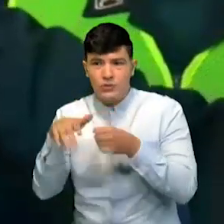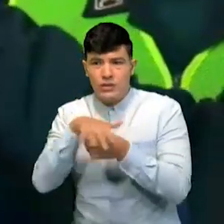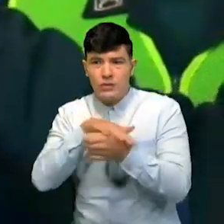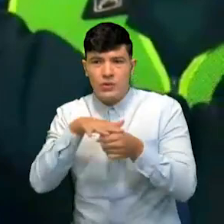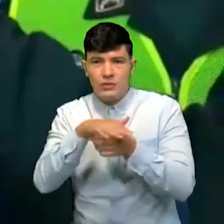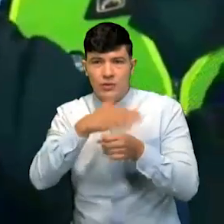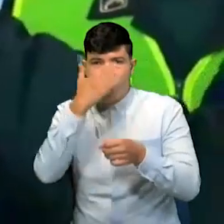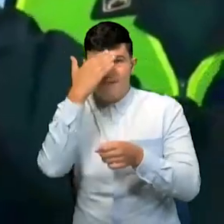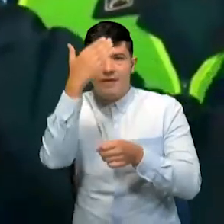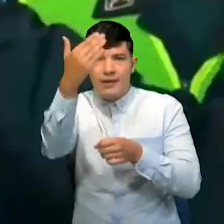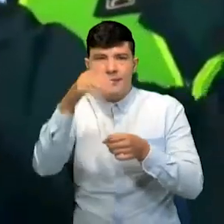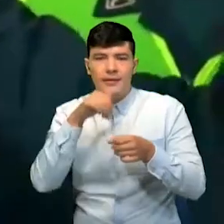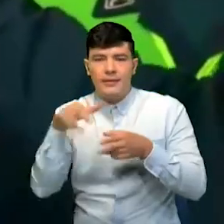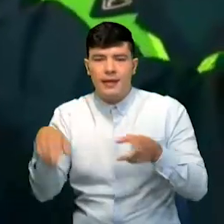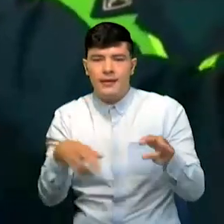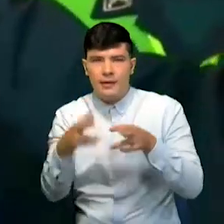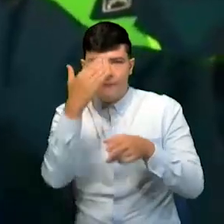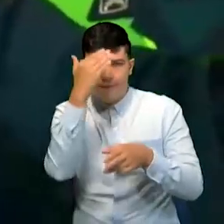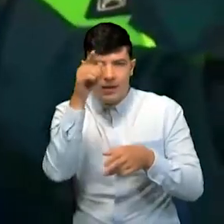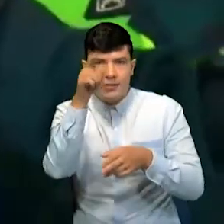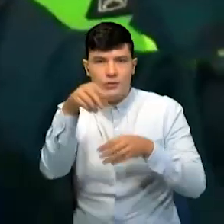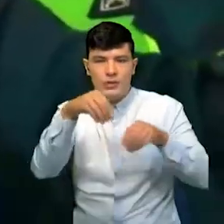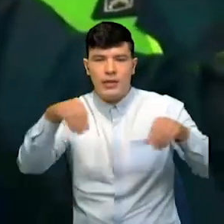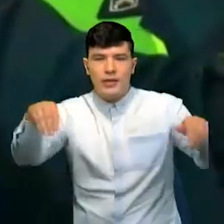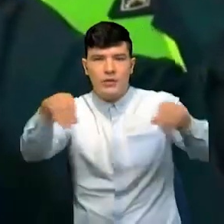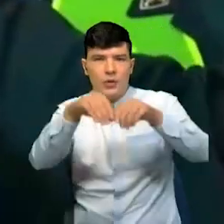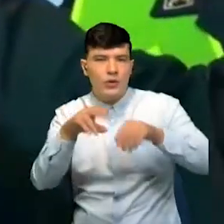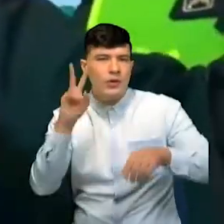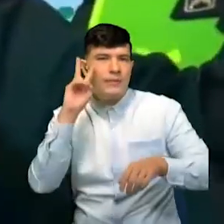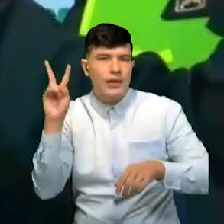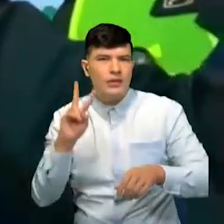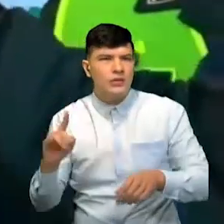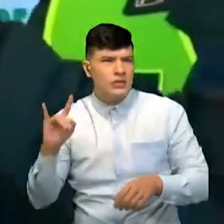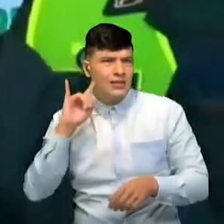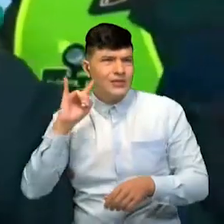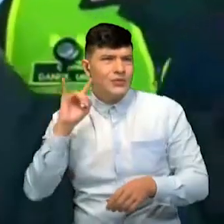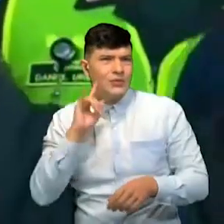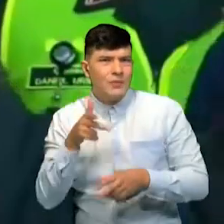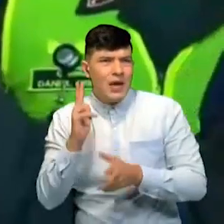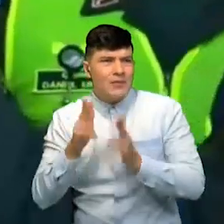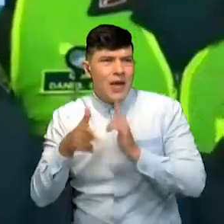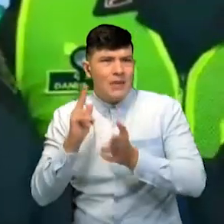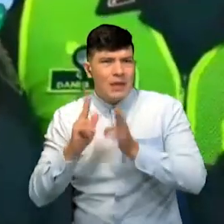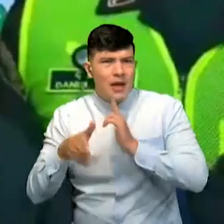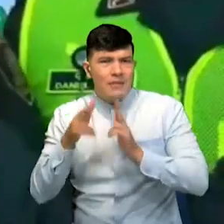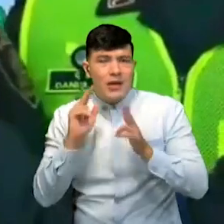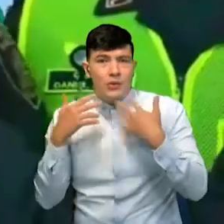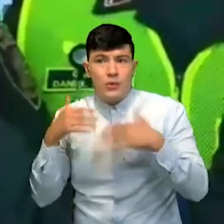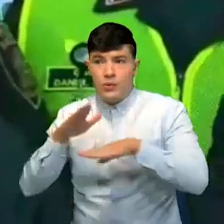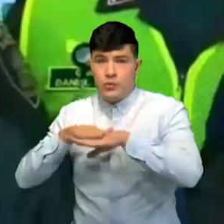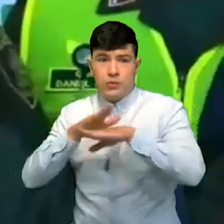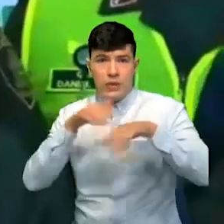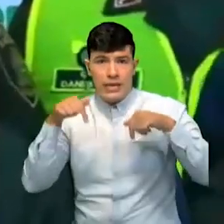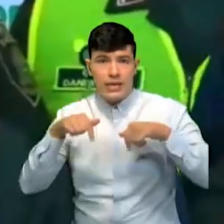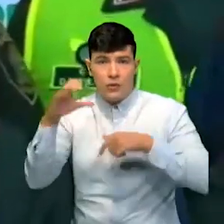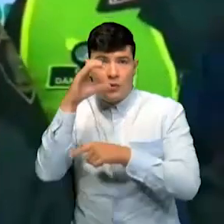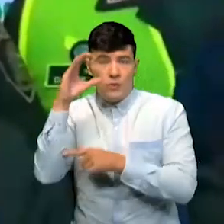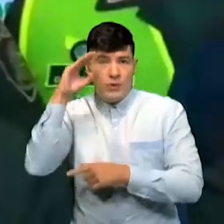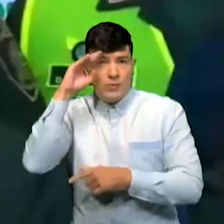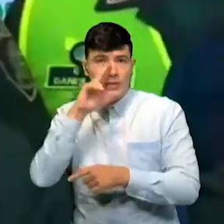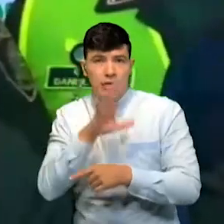en territorio venezolano, se escuchan unos disparos, se genera la alerta, se